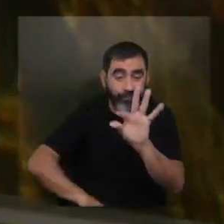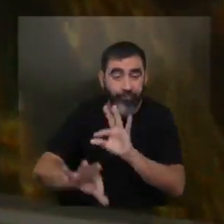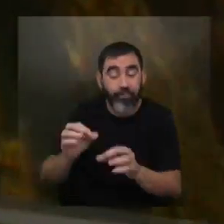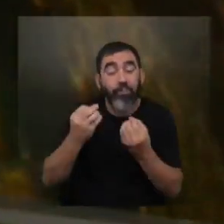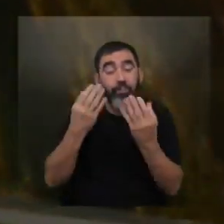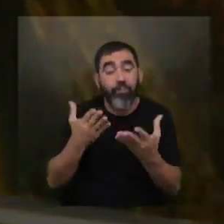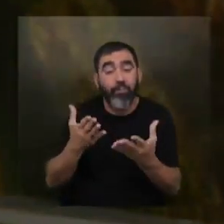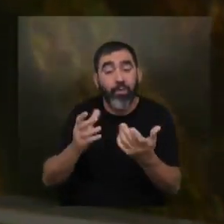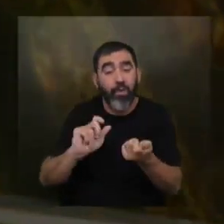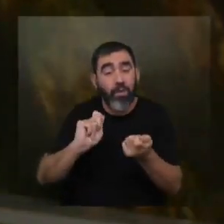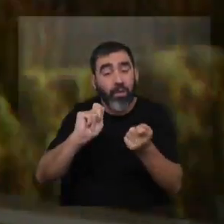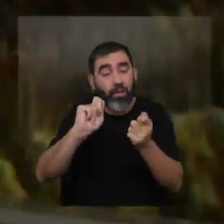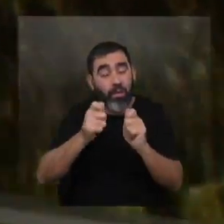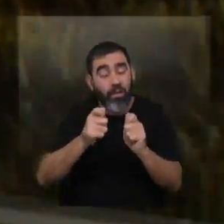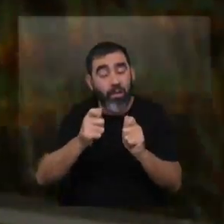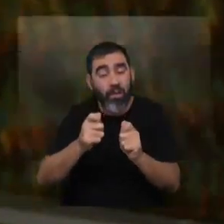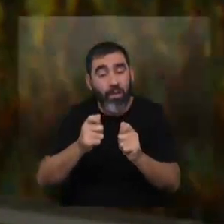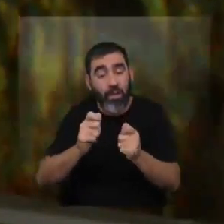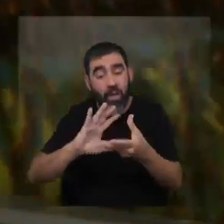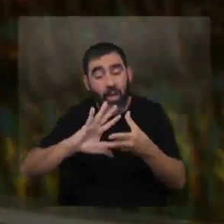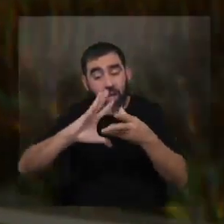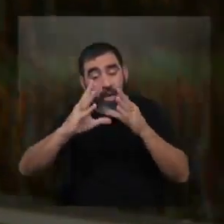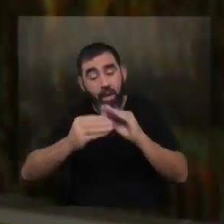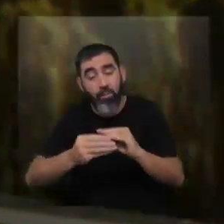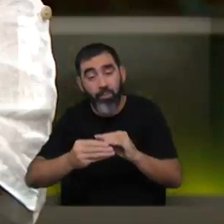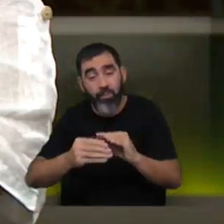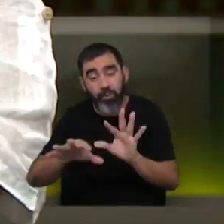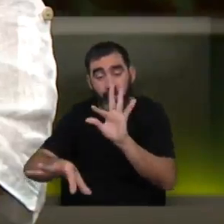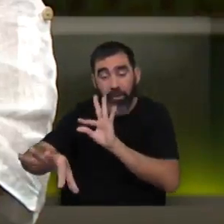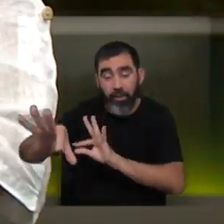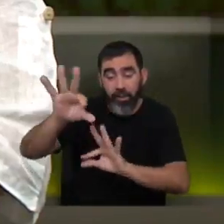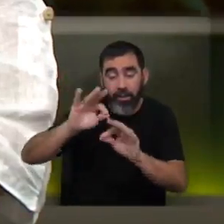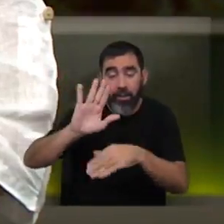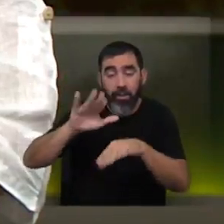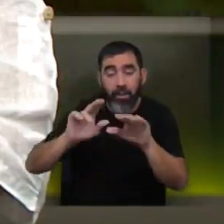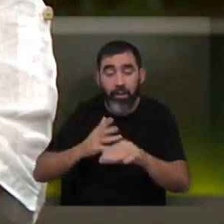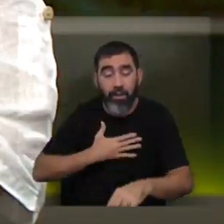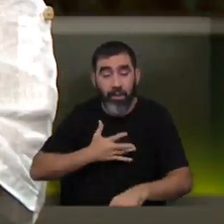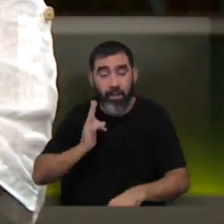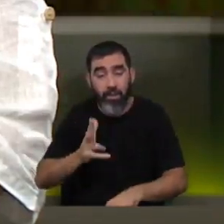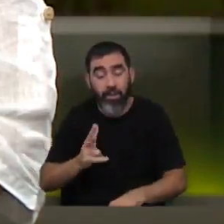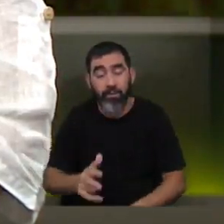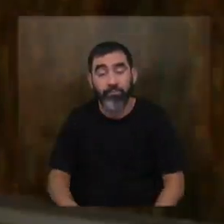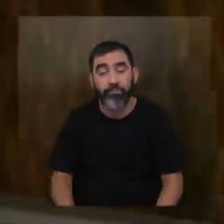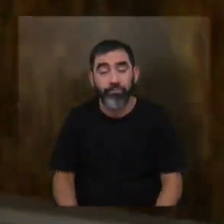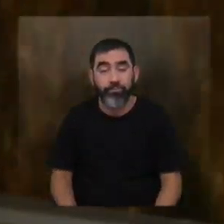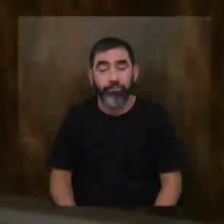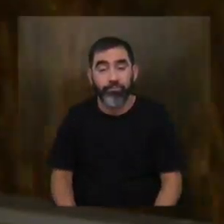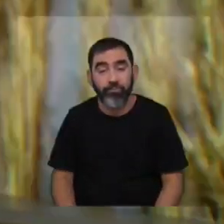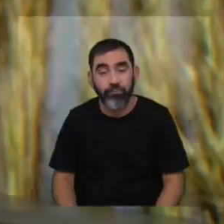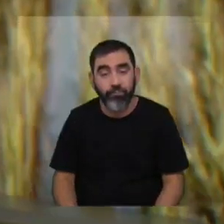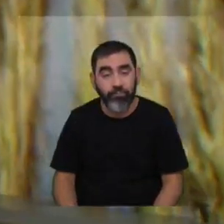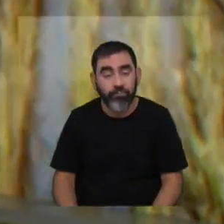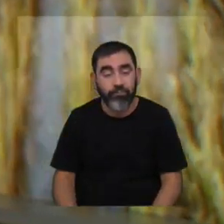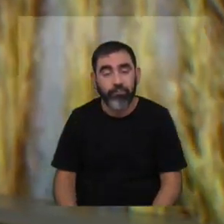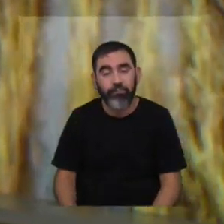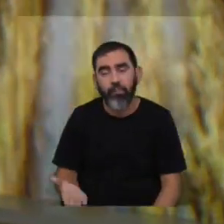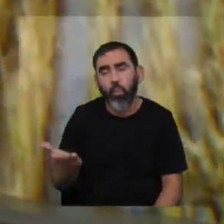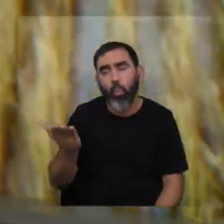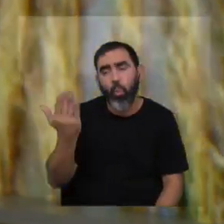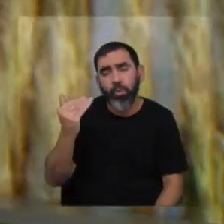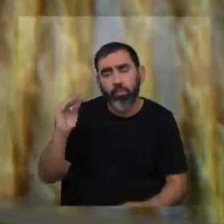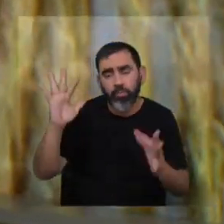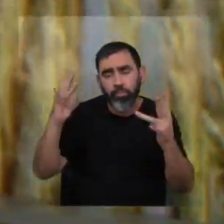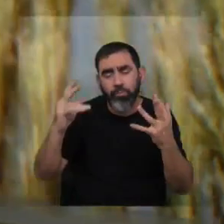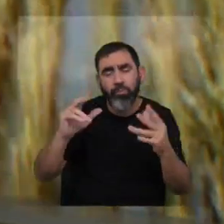las variedades más domesticables son las que vamos eligiendo. Sí. Está bien. ¿En qué momento aparece la manipulación